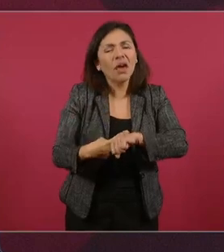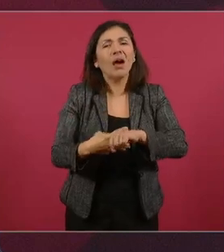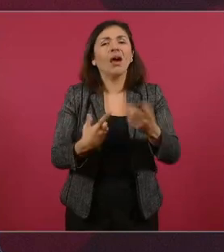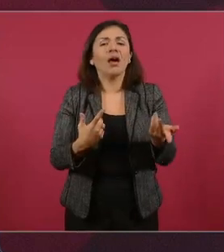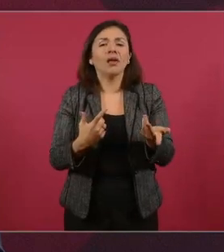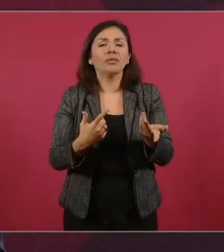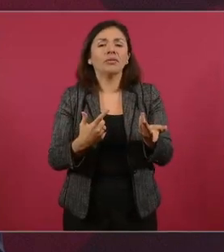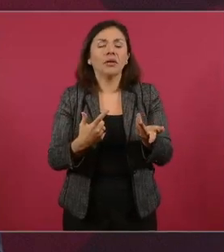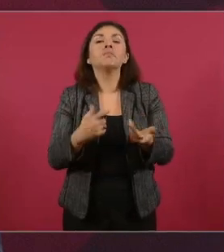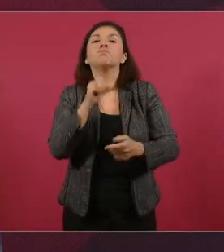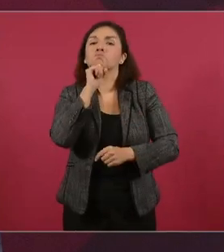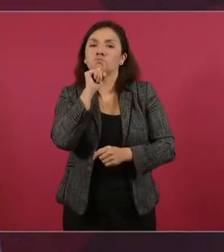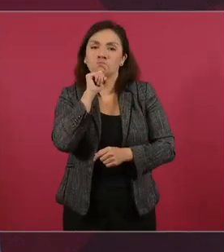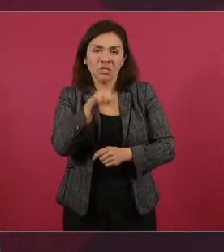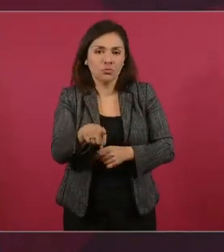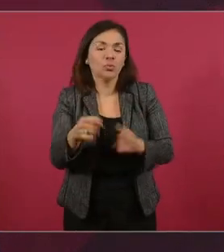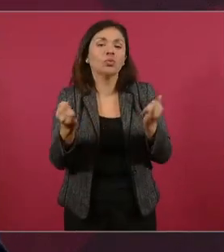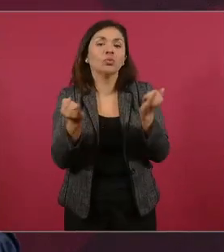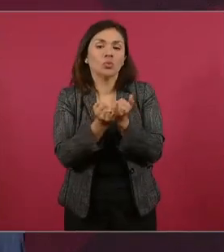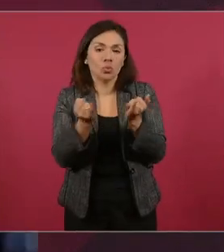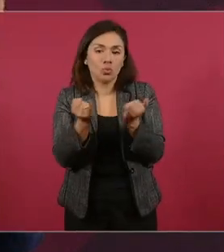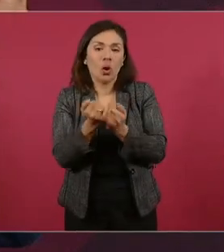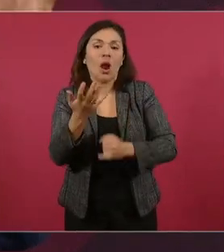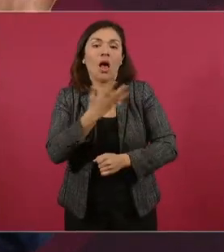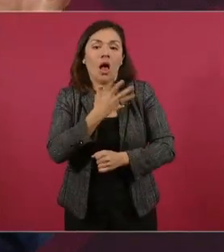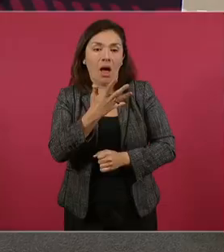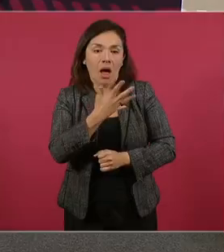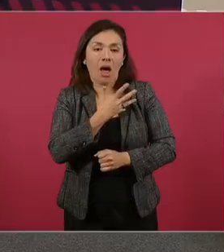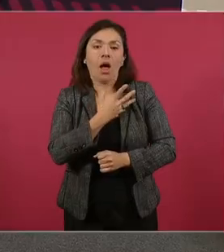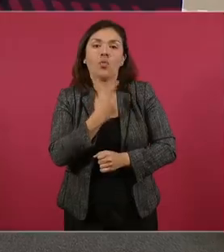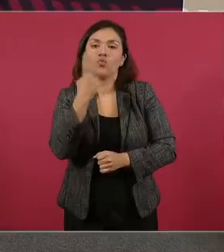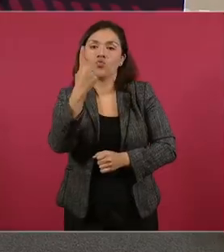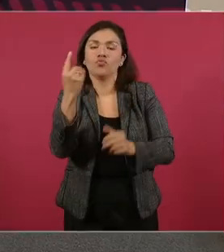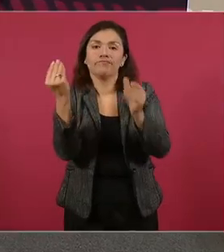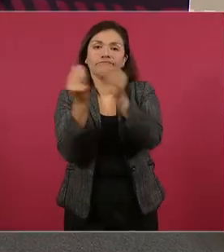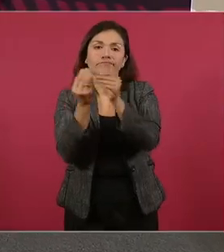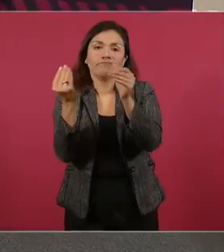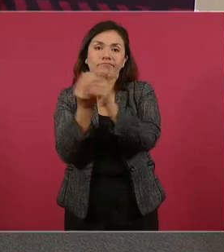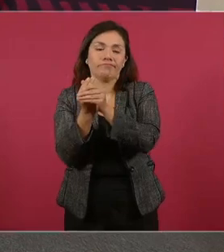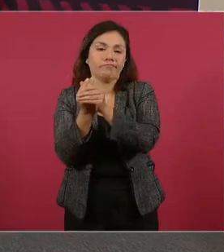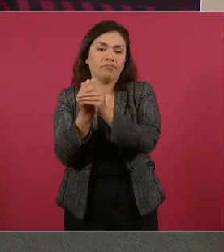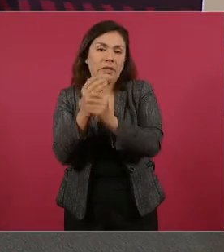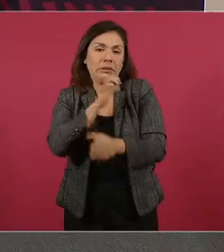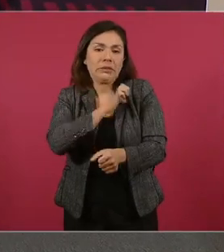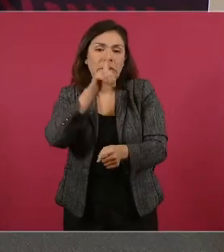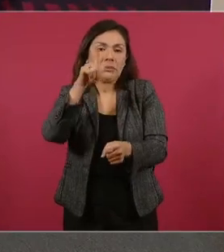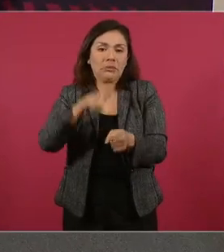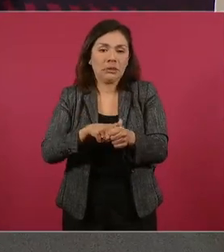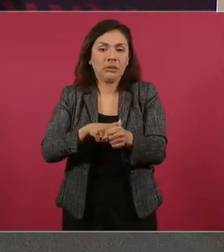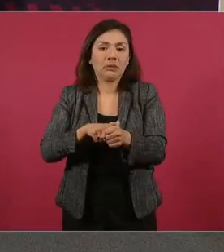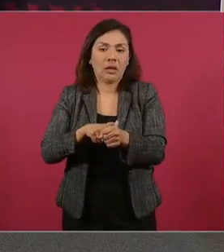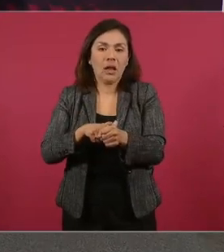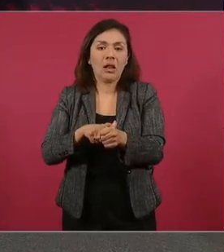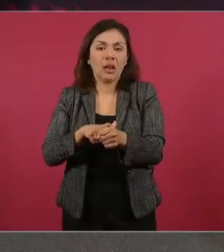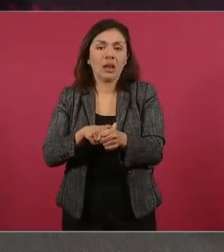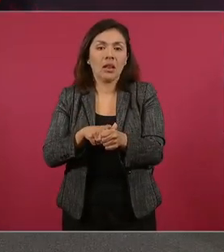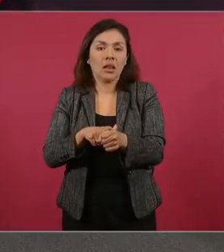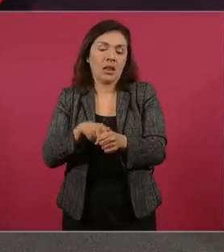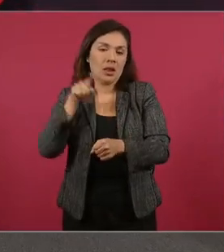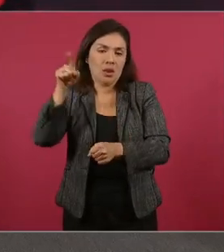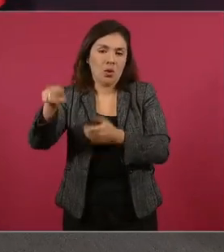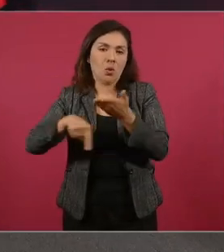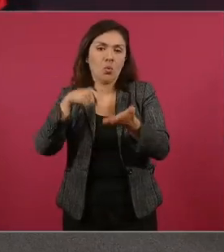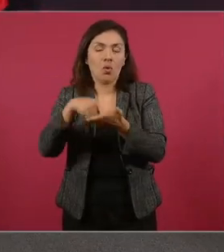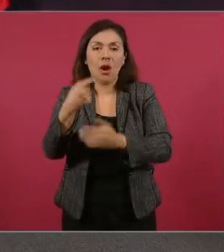También hay un apartado en la